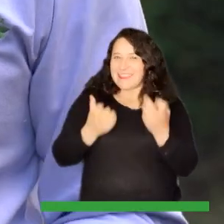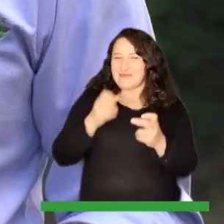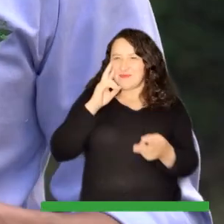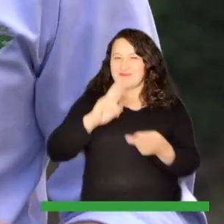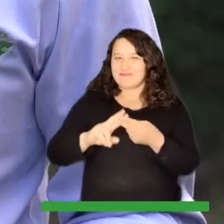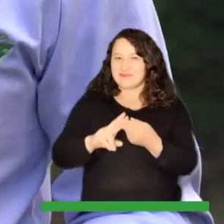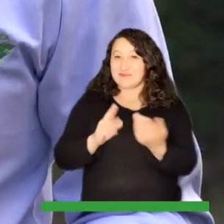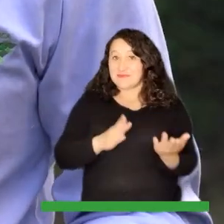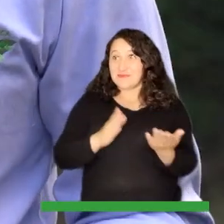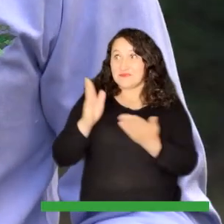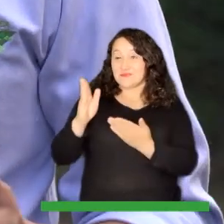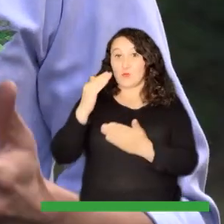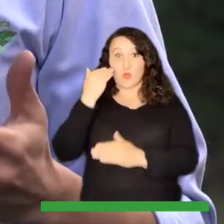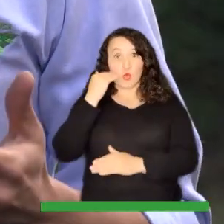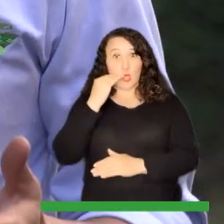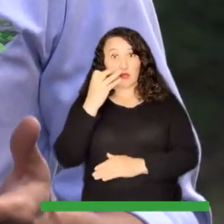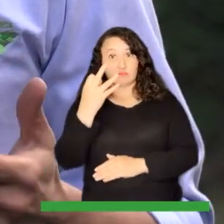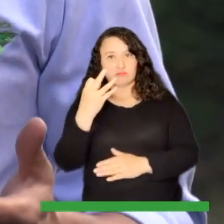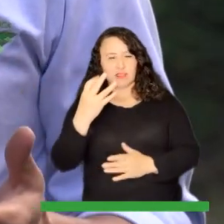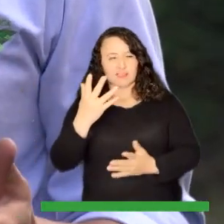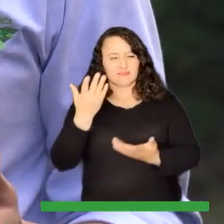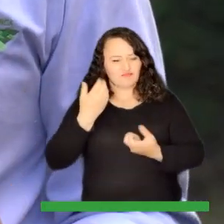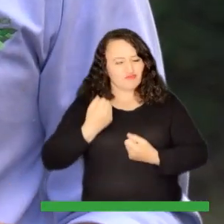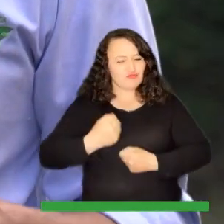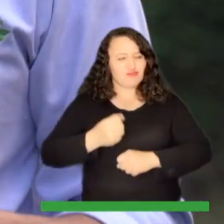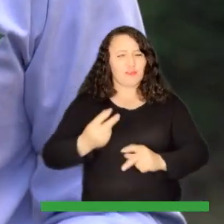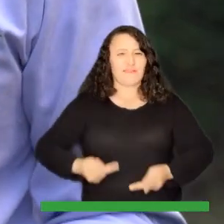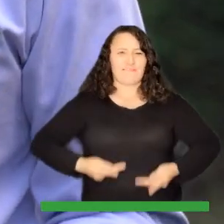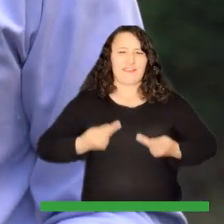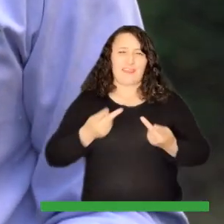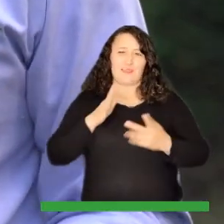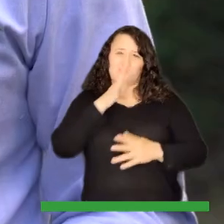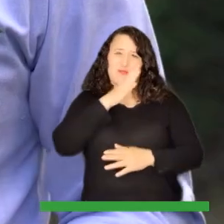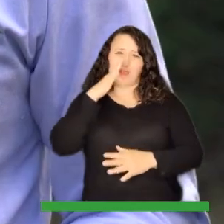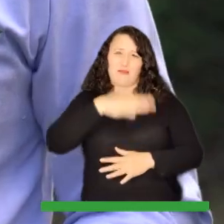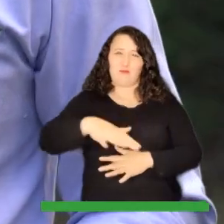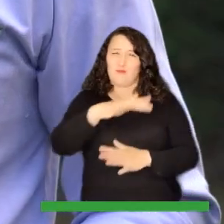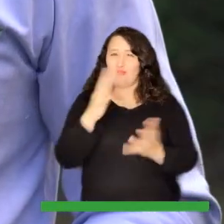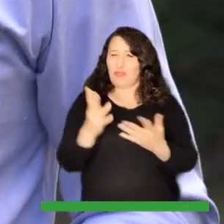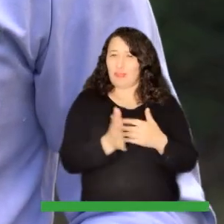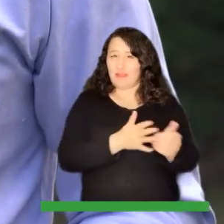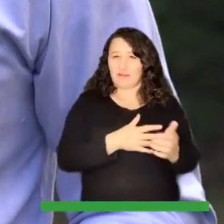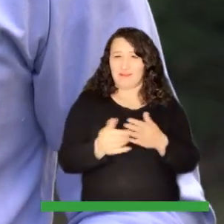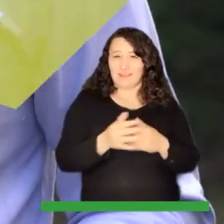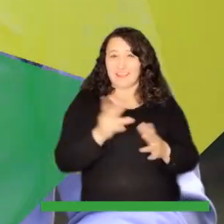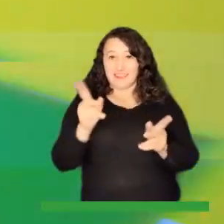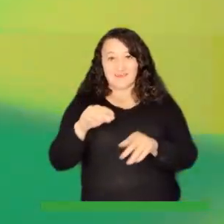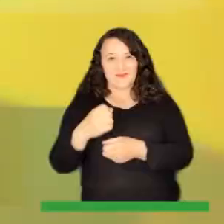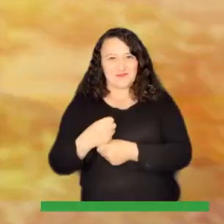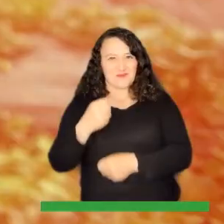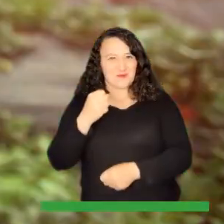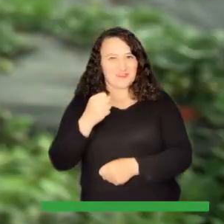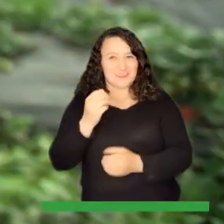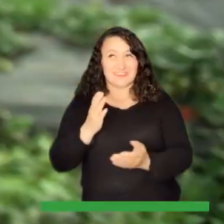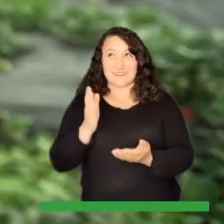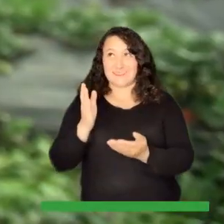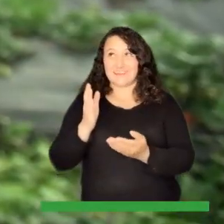la historia de tres mujeres que le han dado su vida al campo en San Andrés y Providencia y en el departamento del Vaupés.